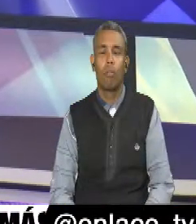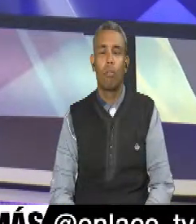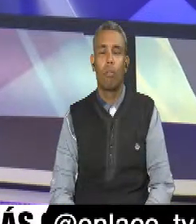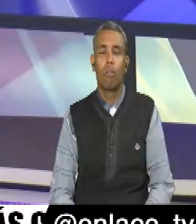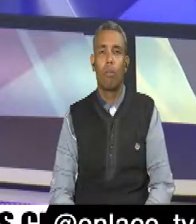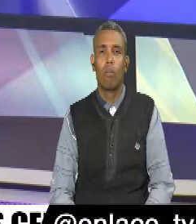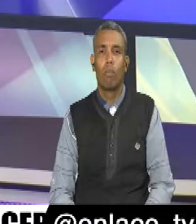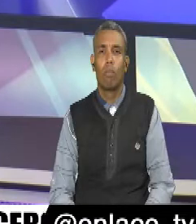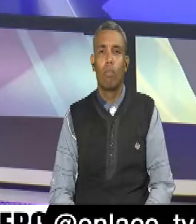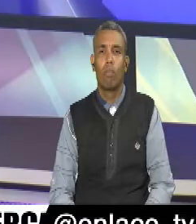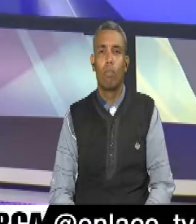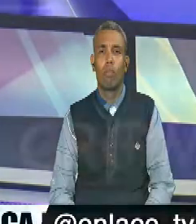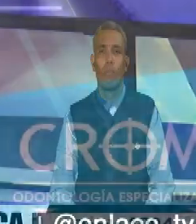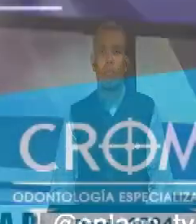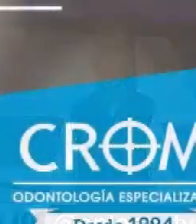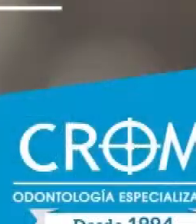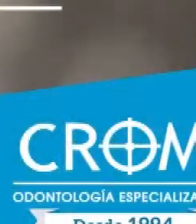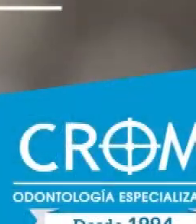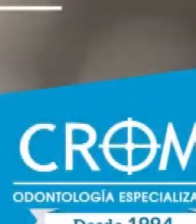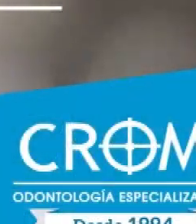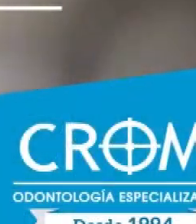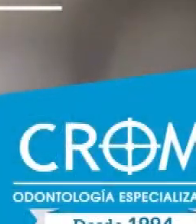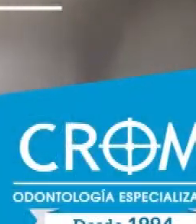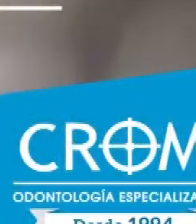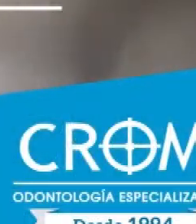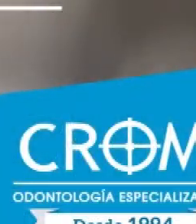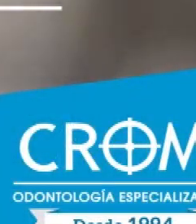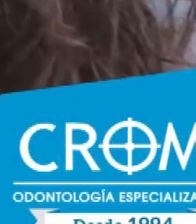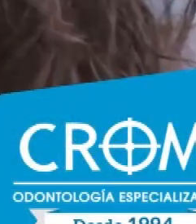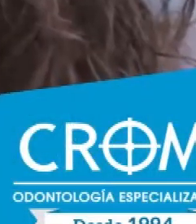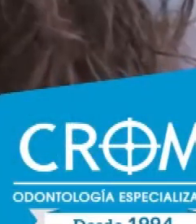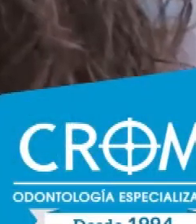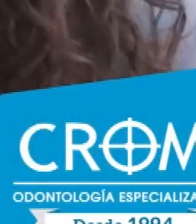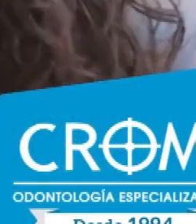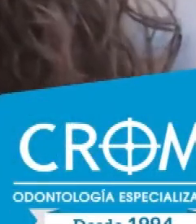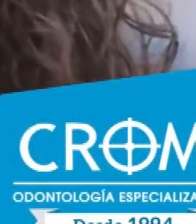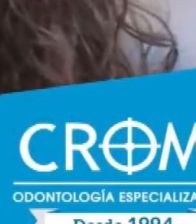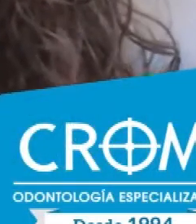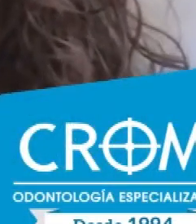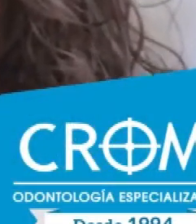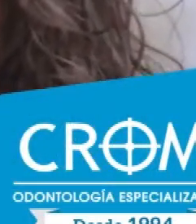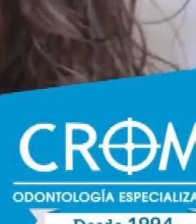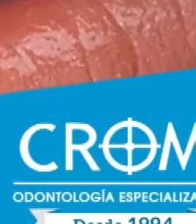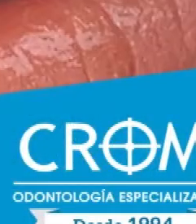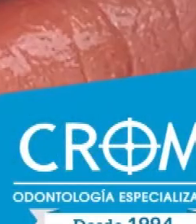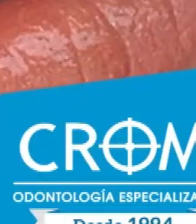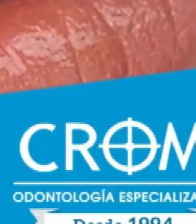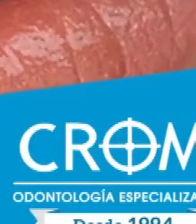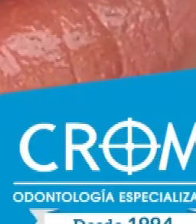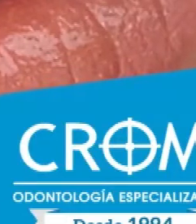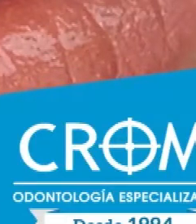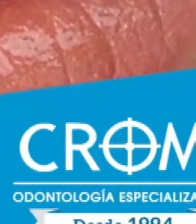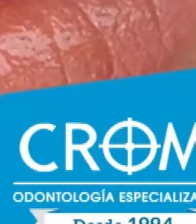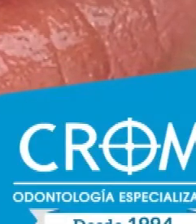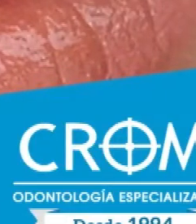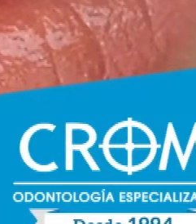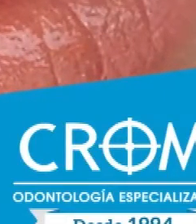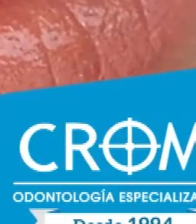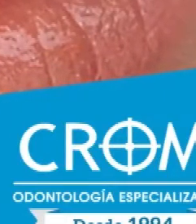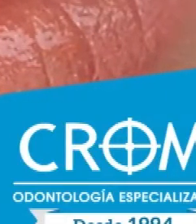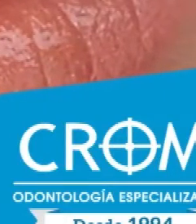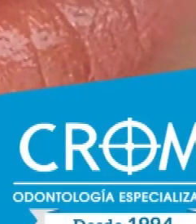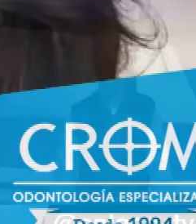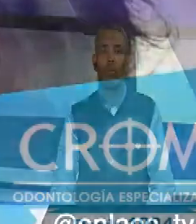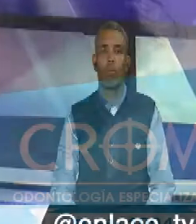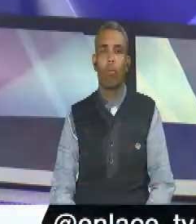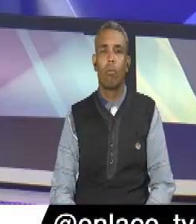¿Quiere que no se note su ortodoncia? Los brackets transparentes son para usted. Más estética con excelentes resultados. Sonría sin miedo. Chrome Odontología